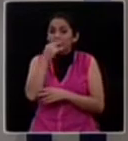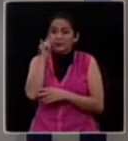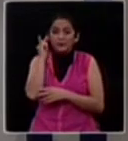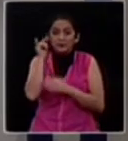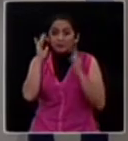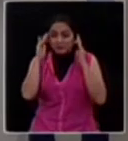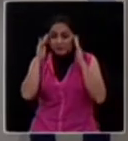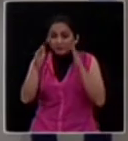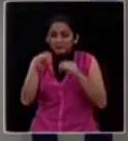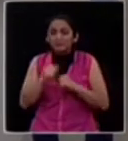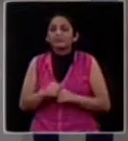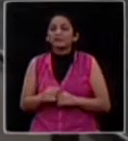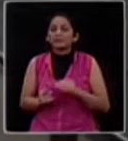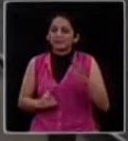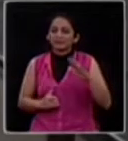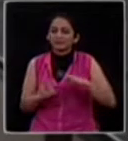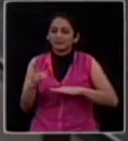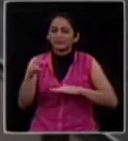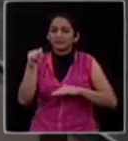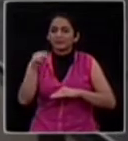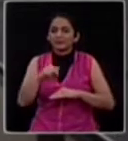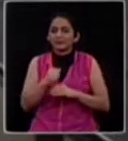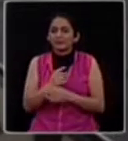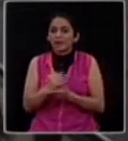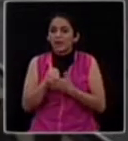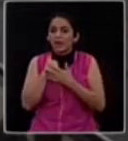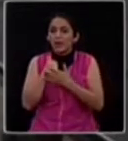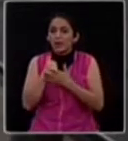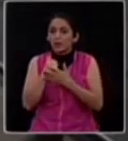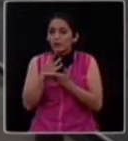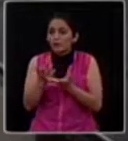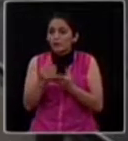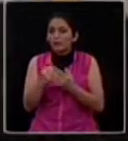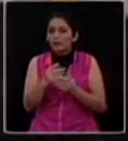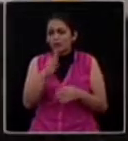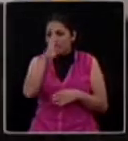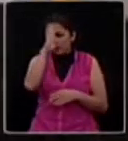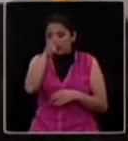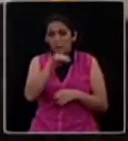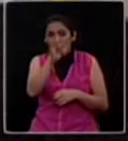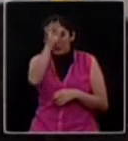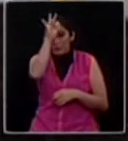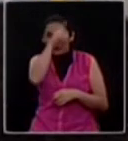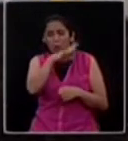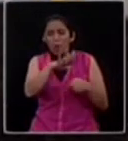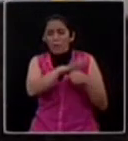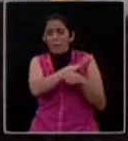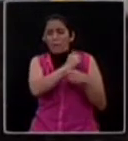5.700.000 dólares, la misma que permitirá descongestionar el hospital José Carrasco Arteaga, que podría